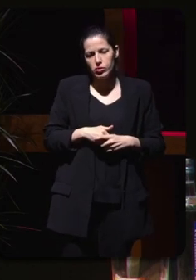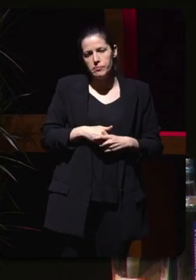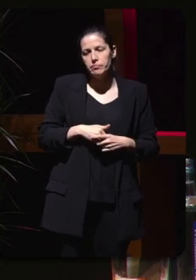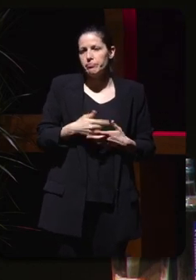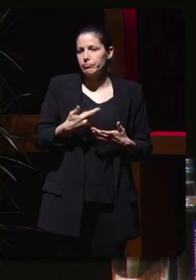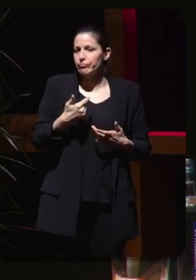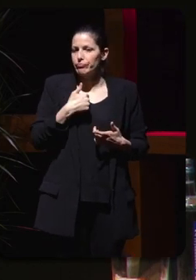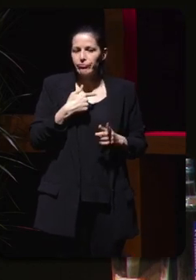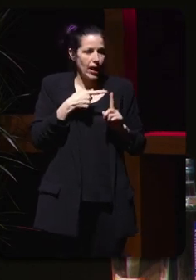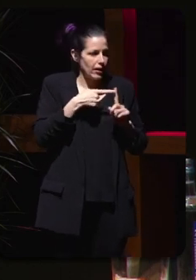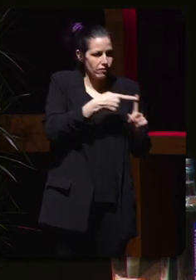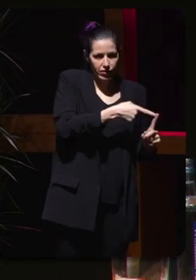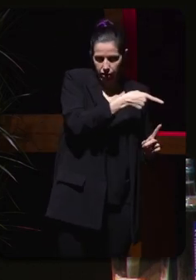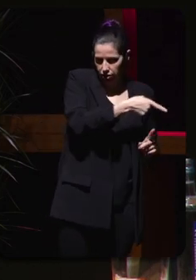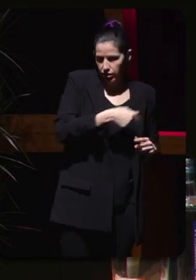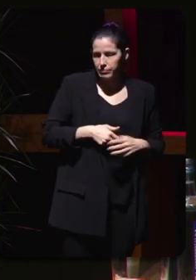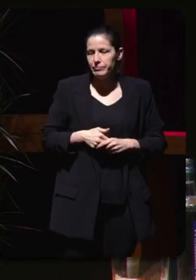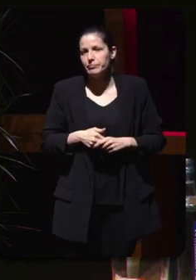referente. Y entonces,